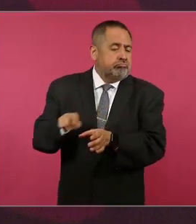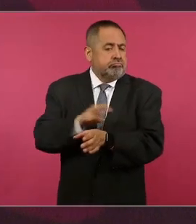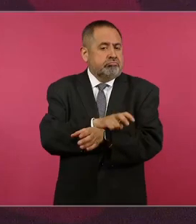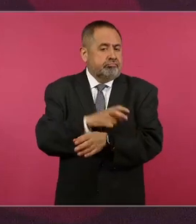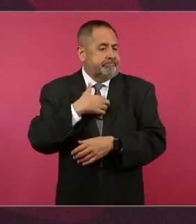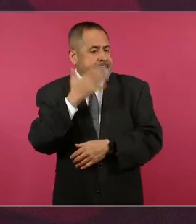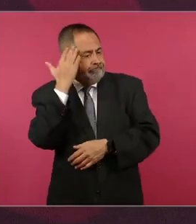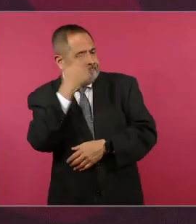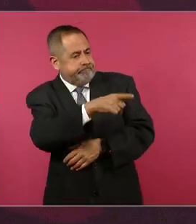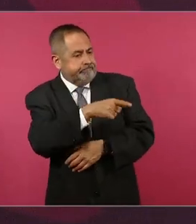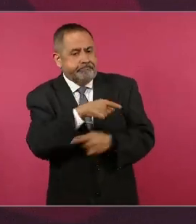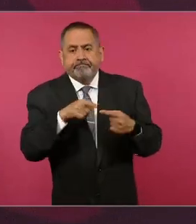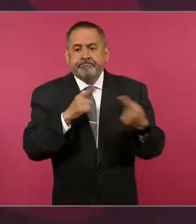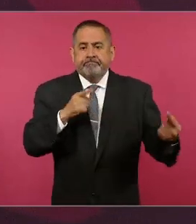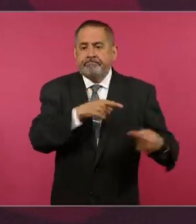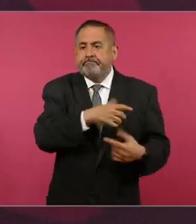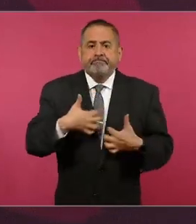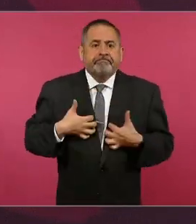y están